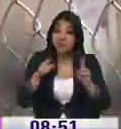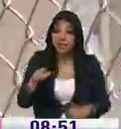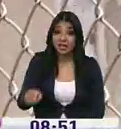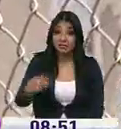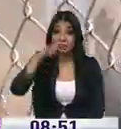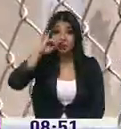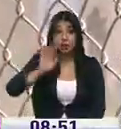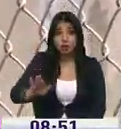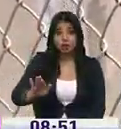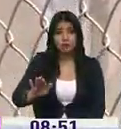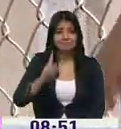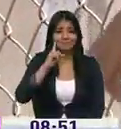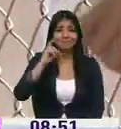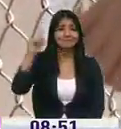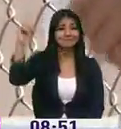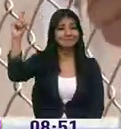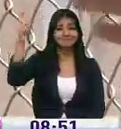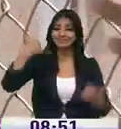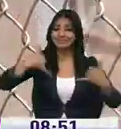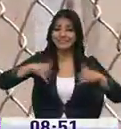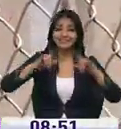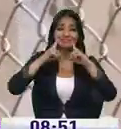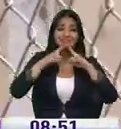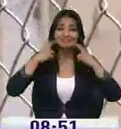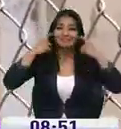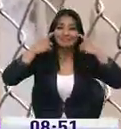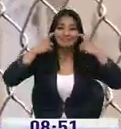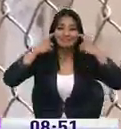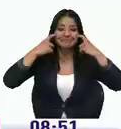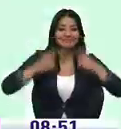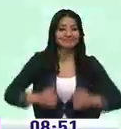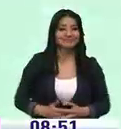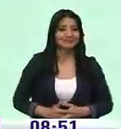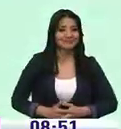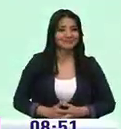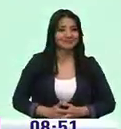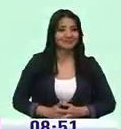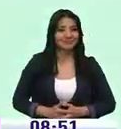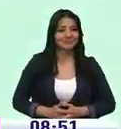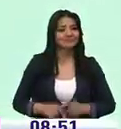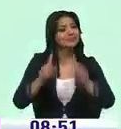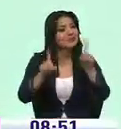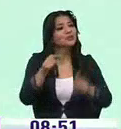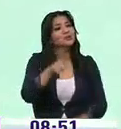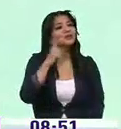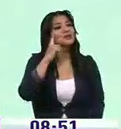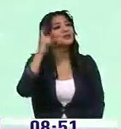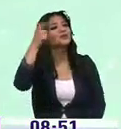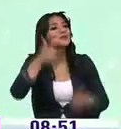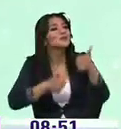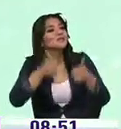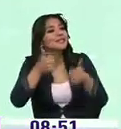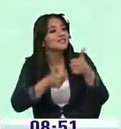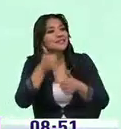él no deja de sonreír. Él solo sigue soñando. ¿Cuál es tu sueño, Joao?